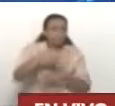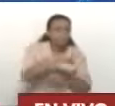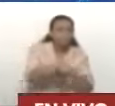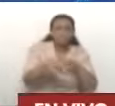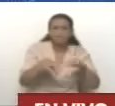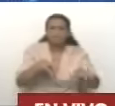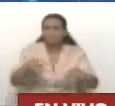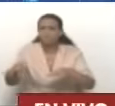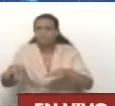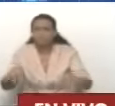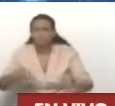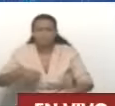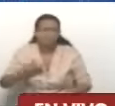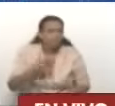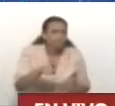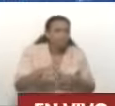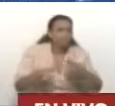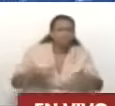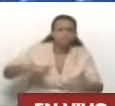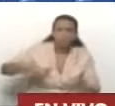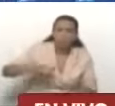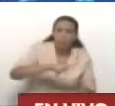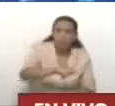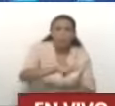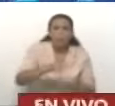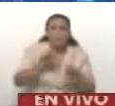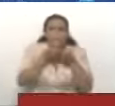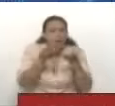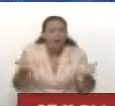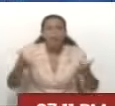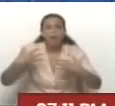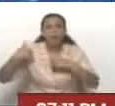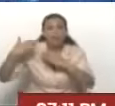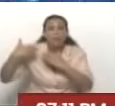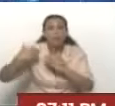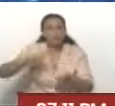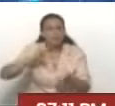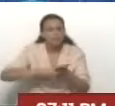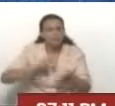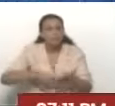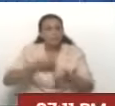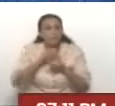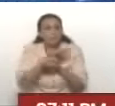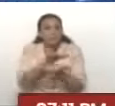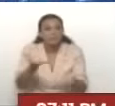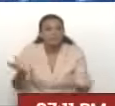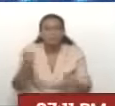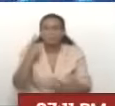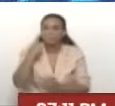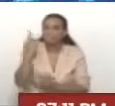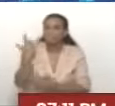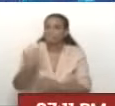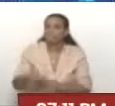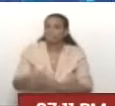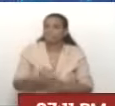Llevando el mensaje de la verdad, de la esperanza. Pero